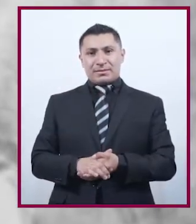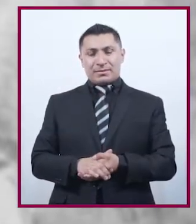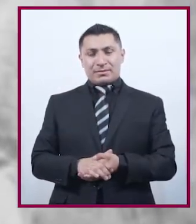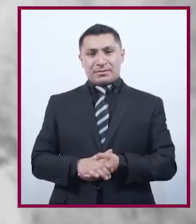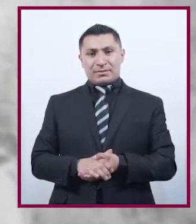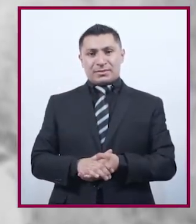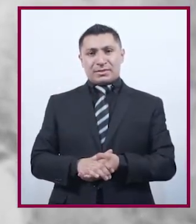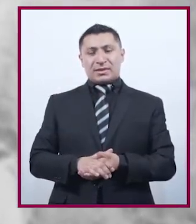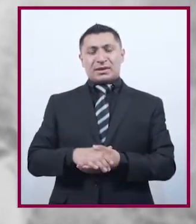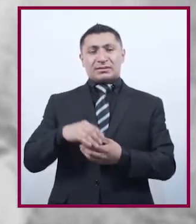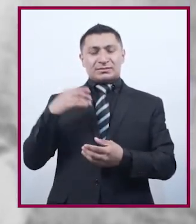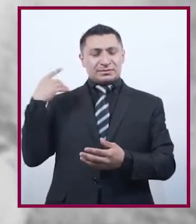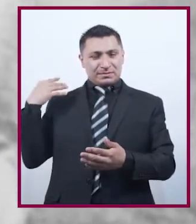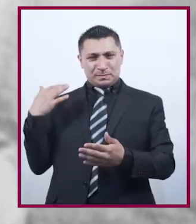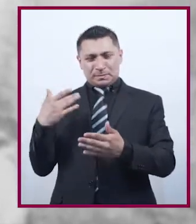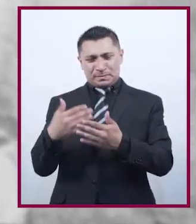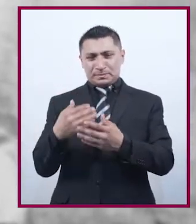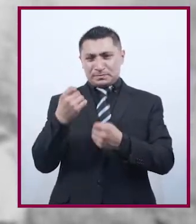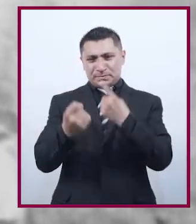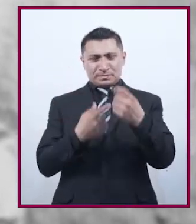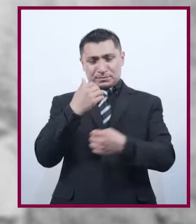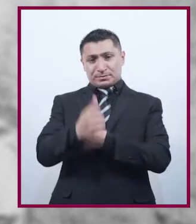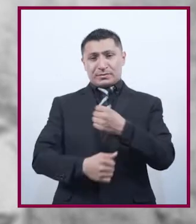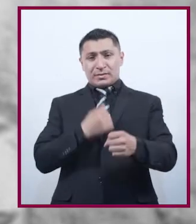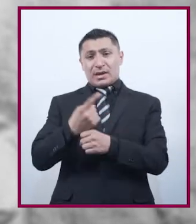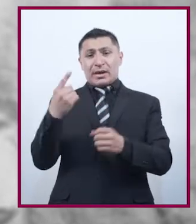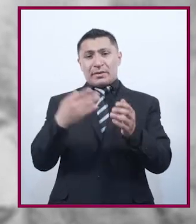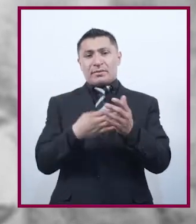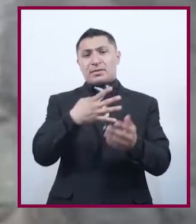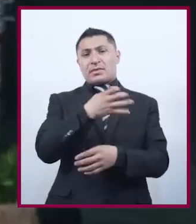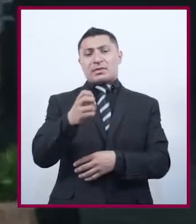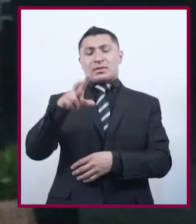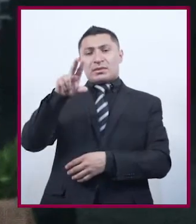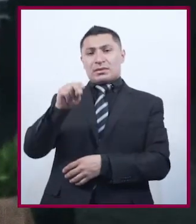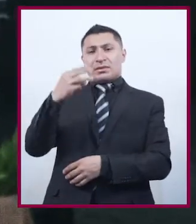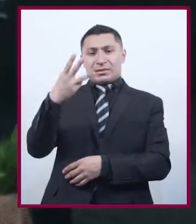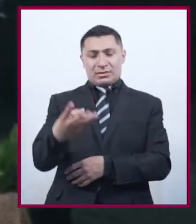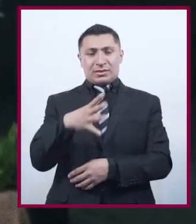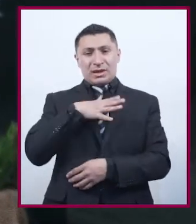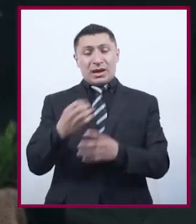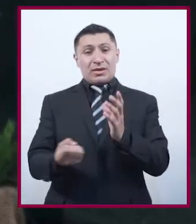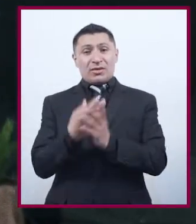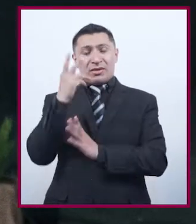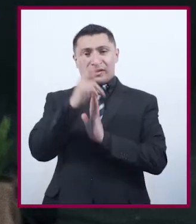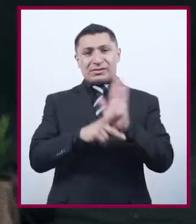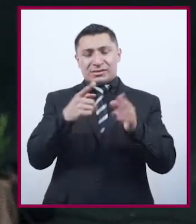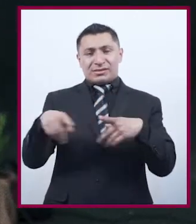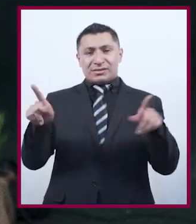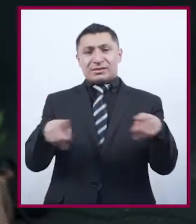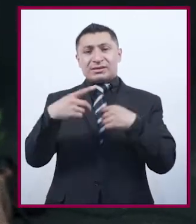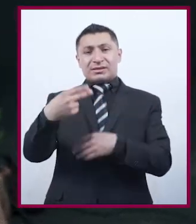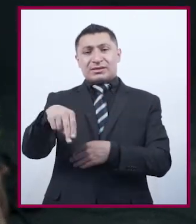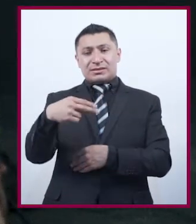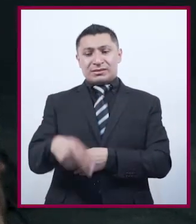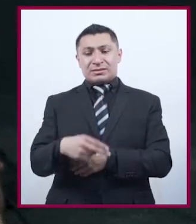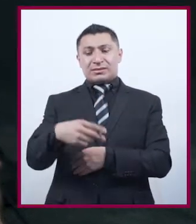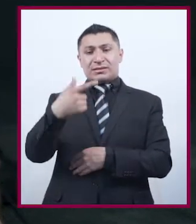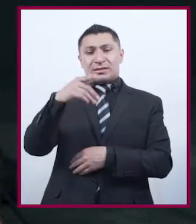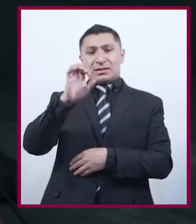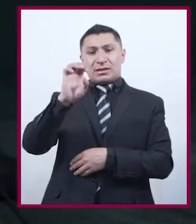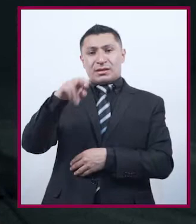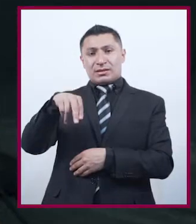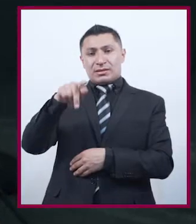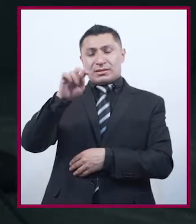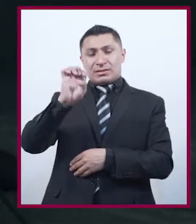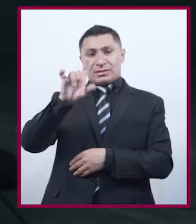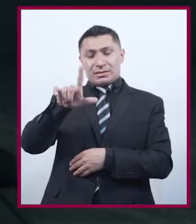Hace no muchos años, para ser exactos, en 1983 se estrenó una película musical llamada Gentle. La trama